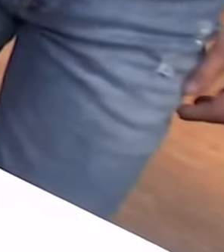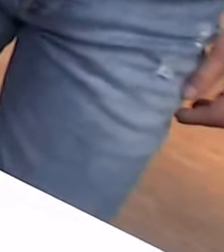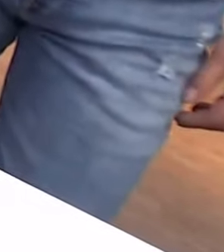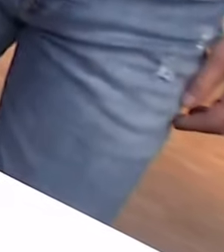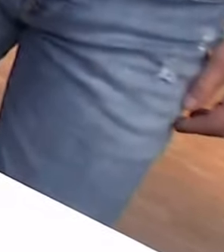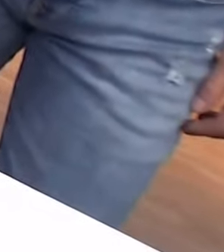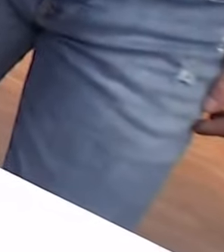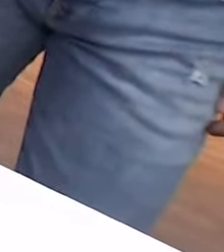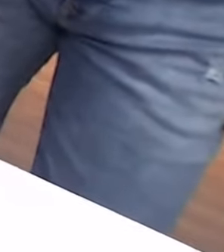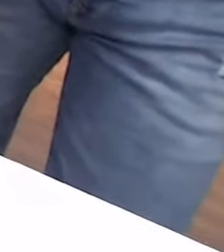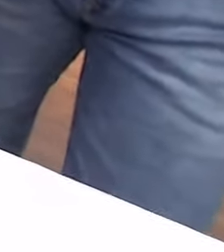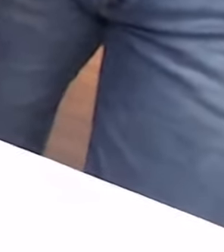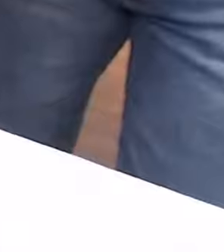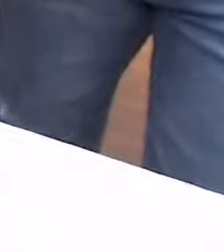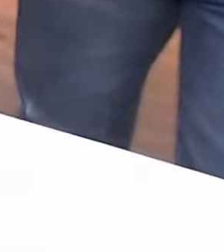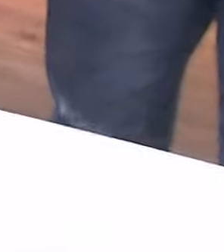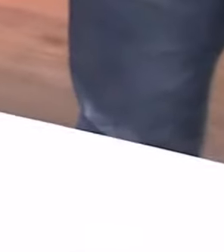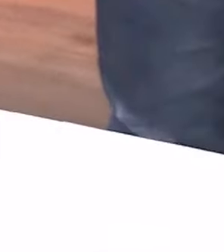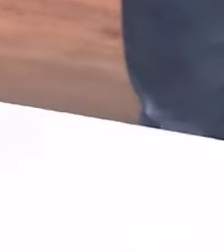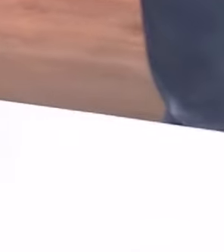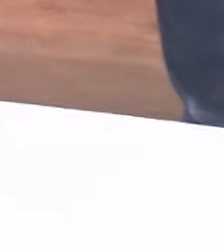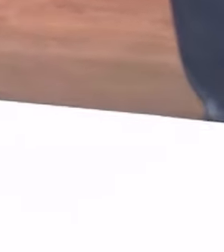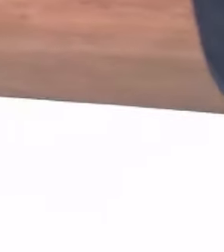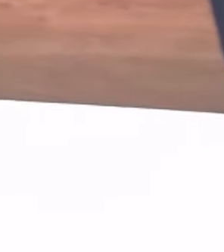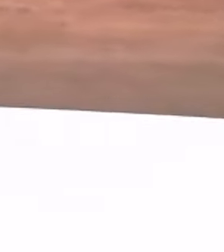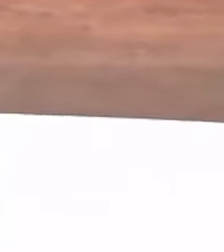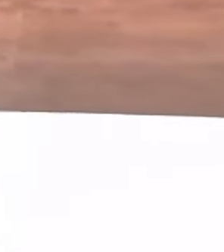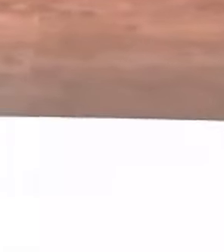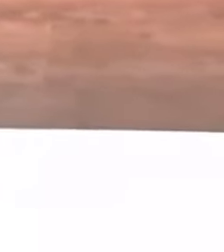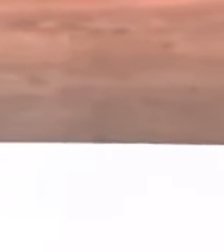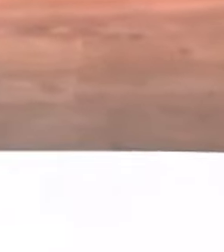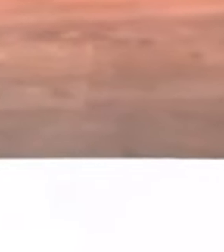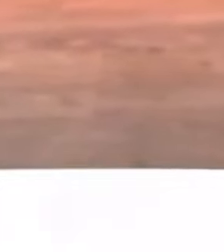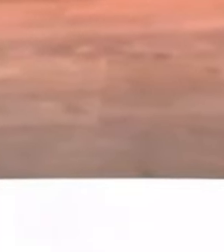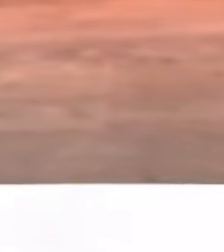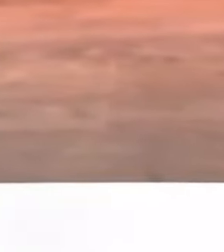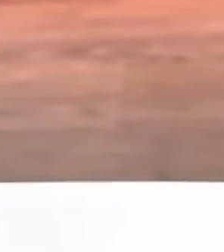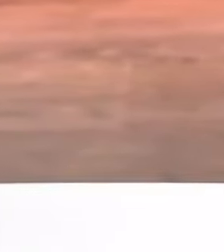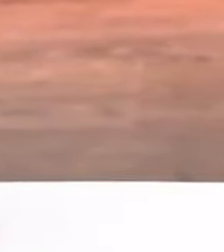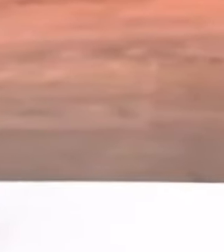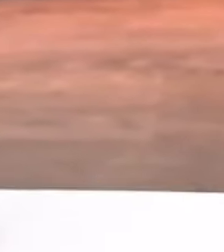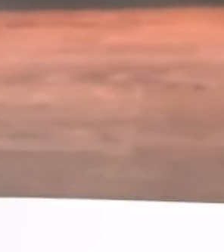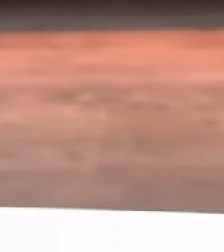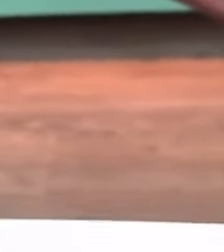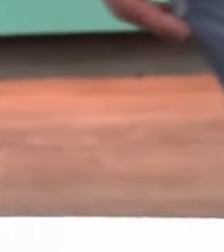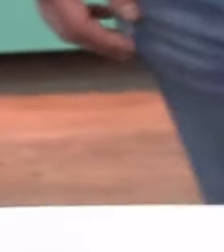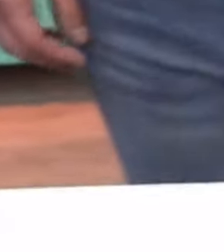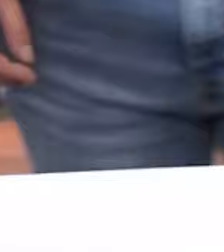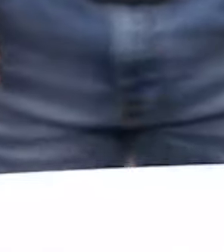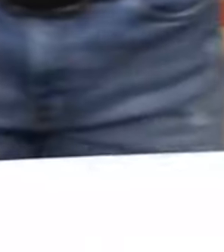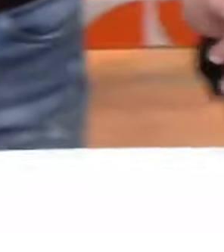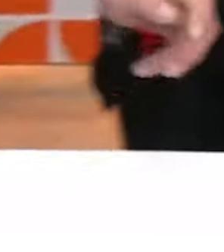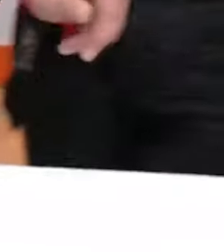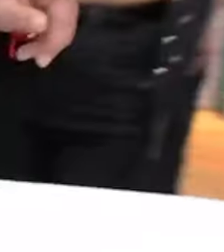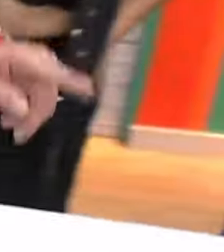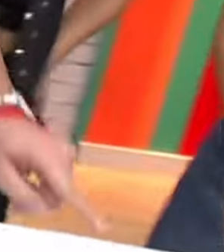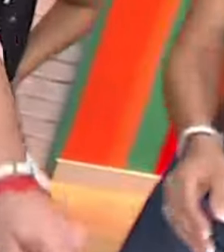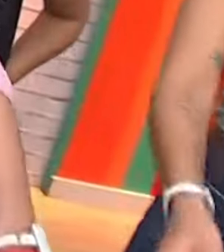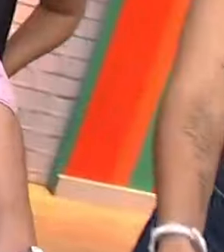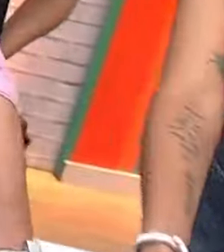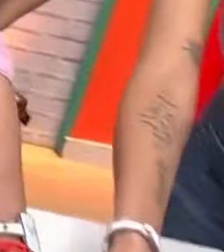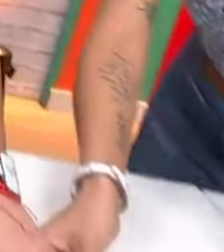Y Rubí va a probar para que vea que esto es comida de verdad, hecho con mucho cariño. Y ahora, amor. Lo que a mí me parece es que si